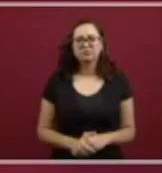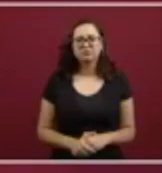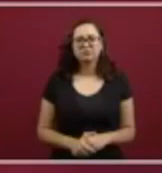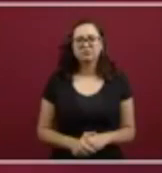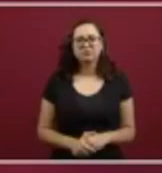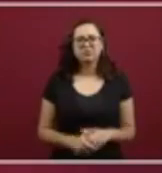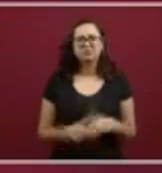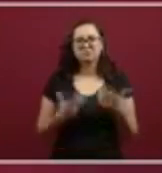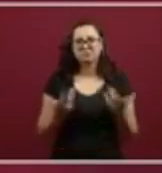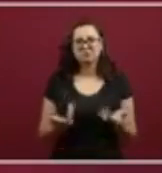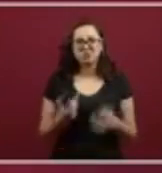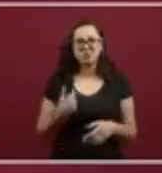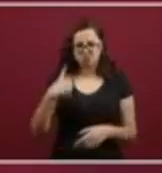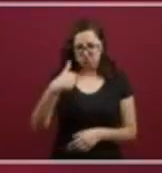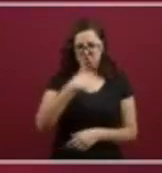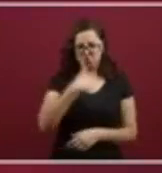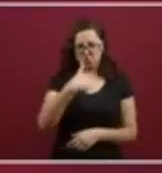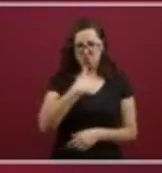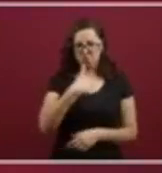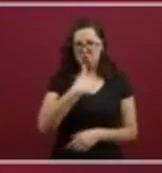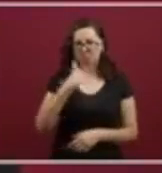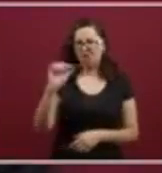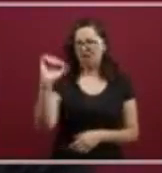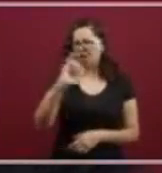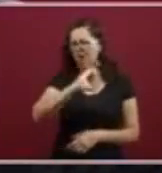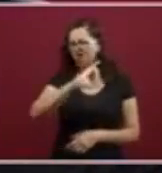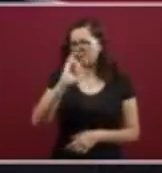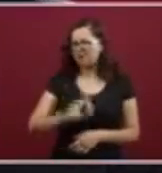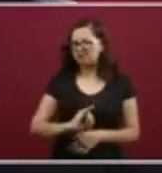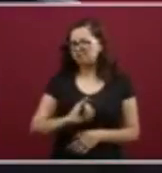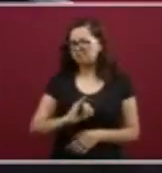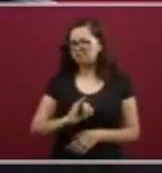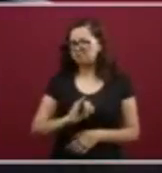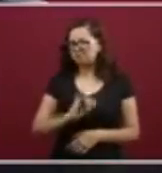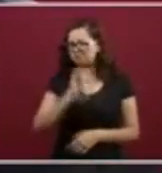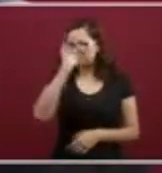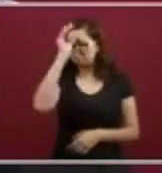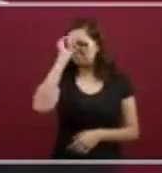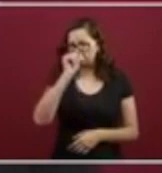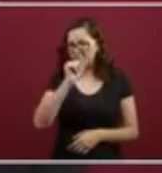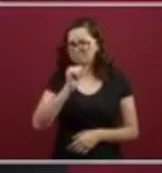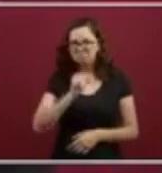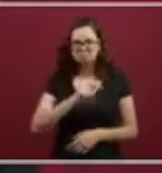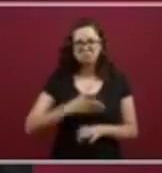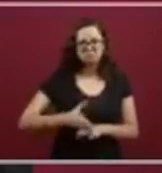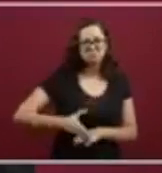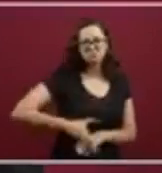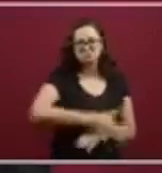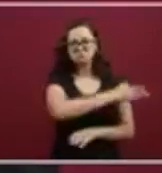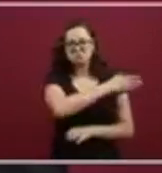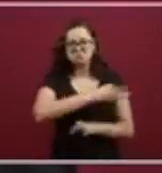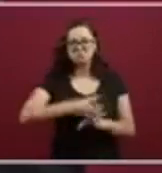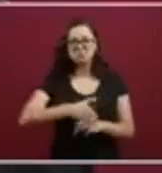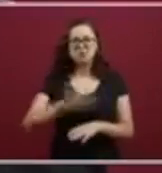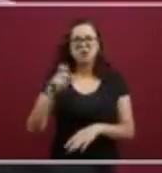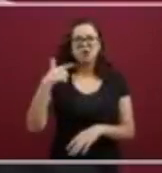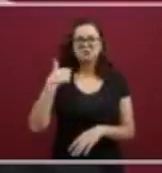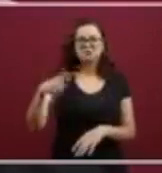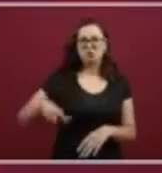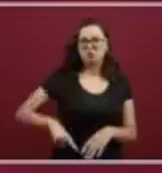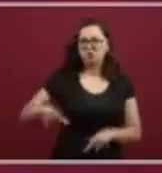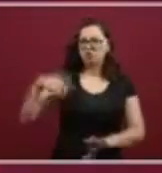estuve de acuerdo con la campaña de desprestigio al